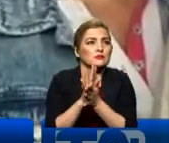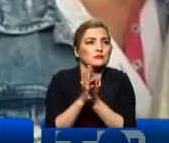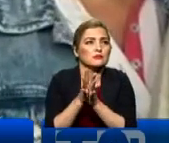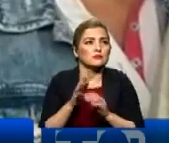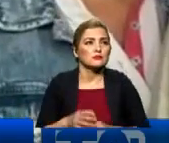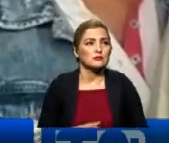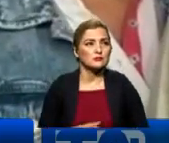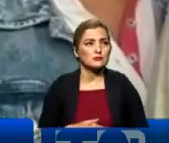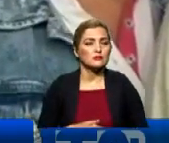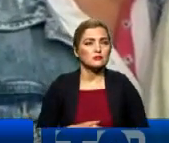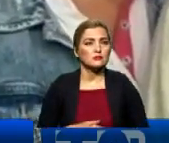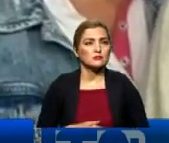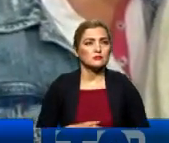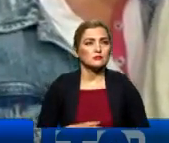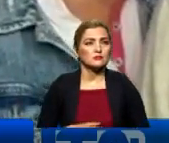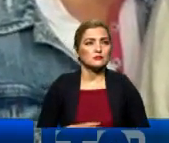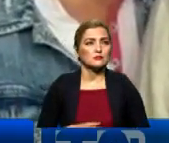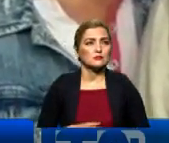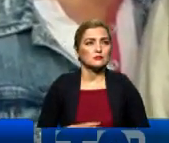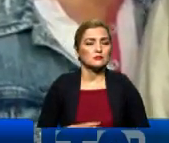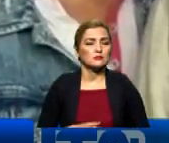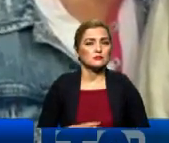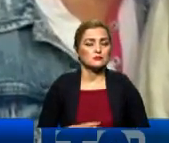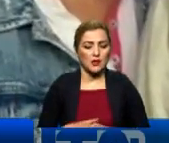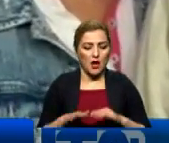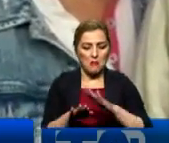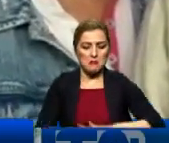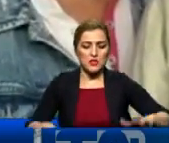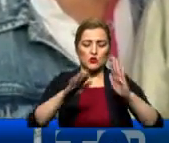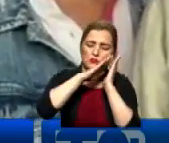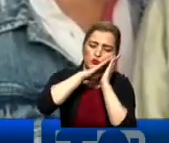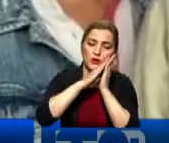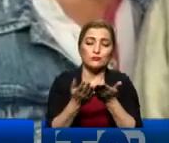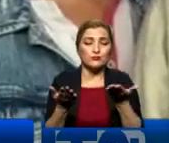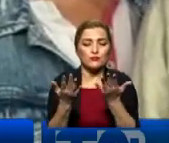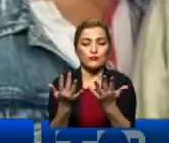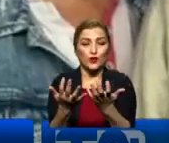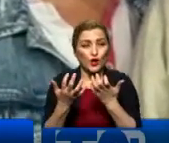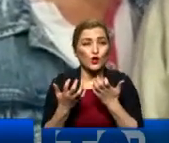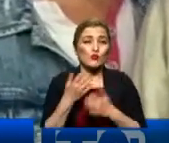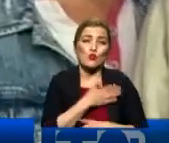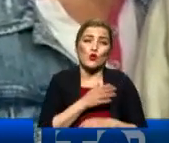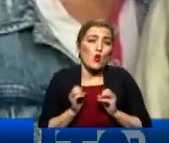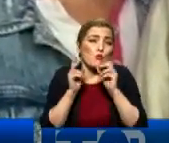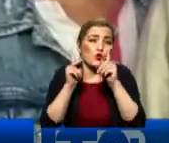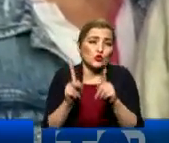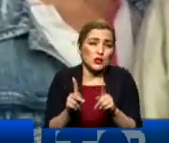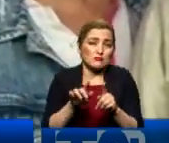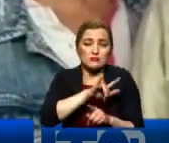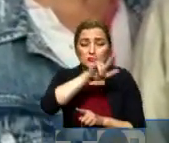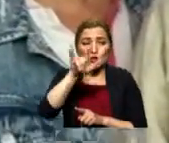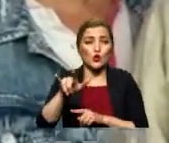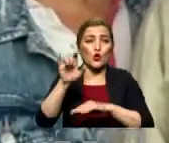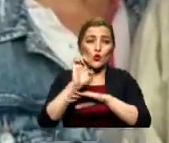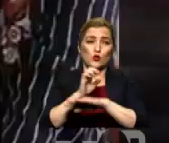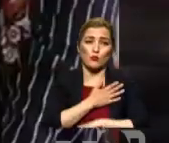Estamos durmiendo prácticamente en el piso. Entonces, lo único que queremos es que nos den la oportunidad de poder ingresar